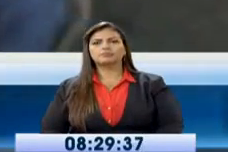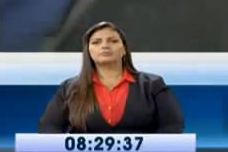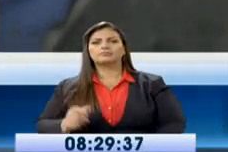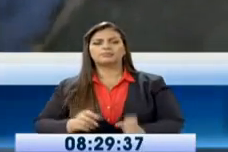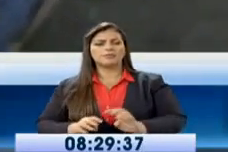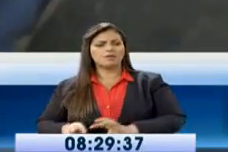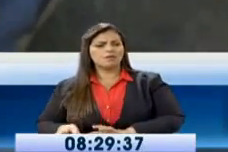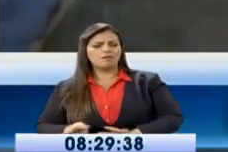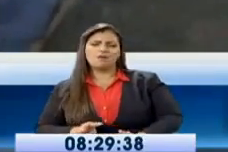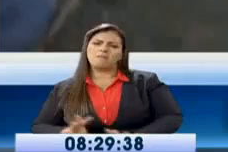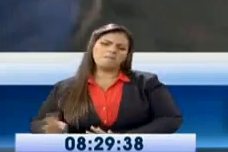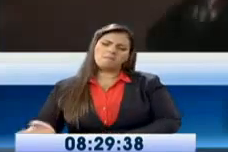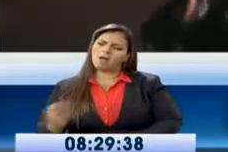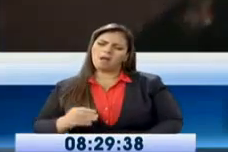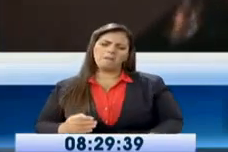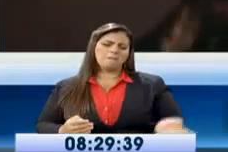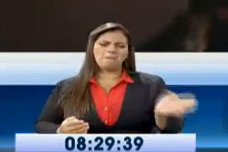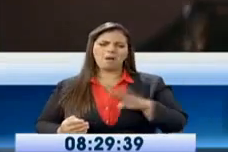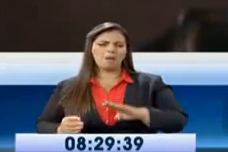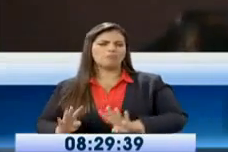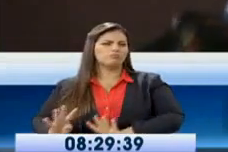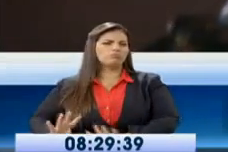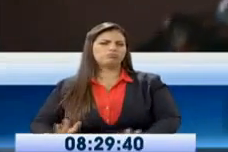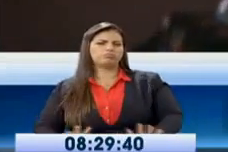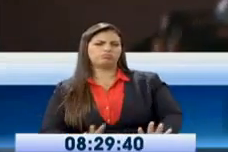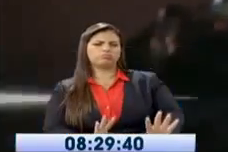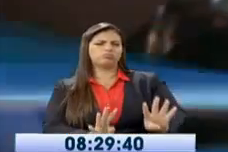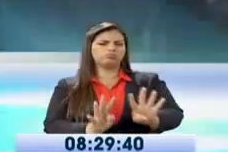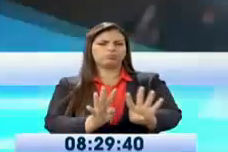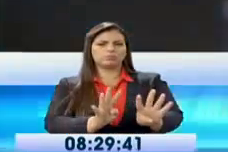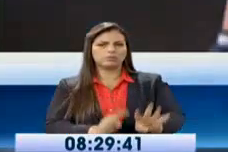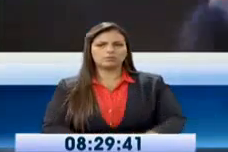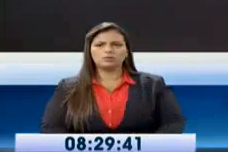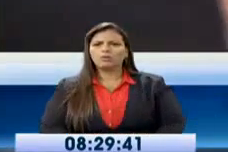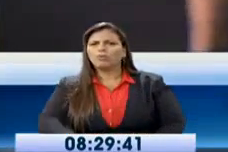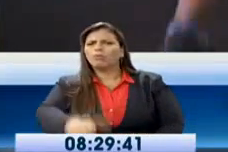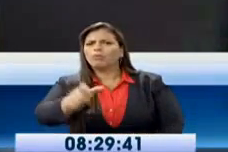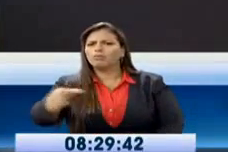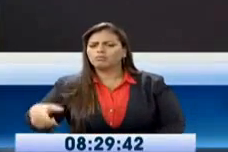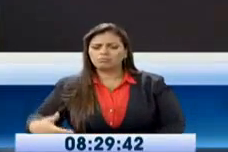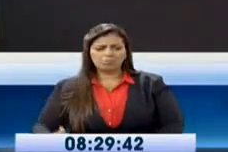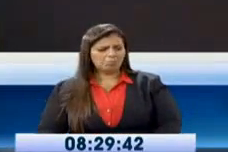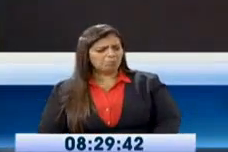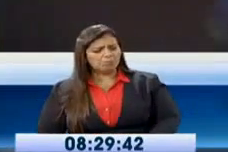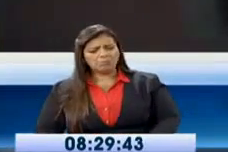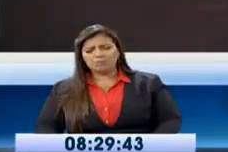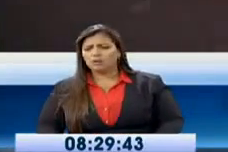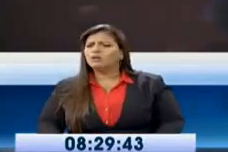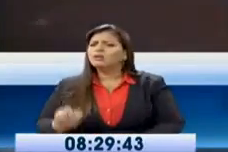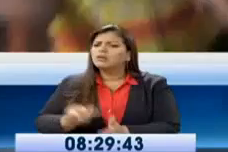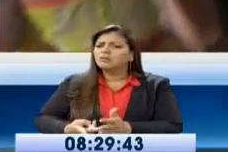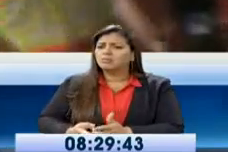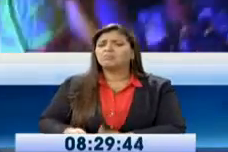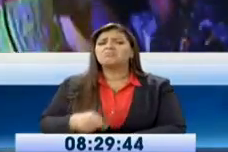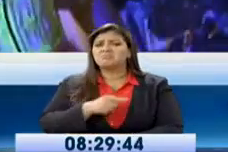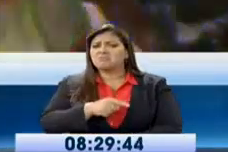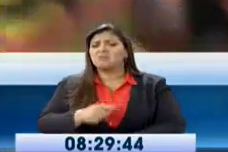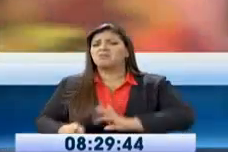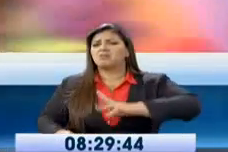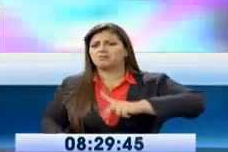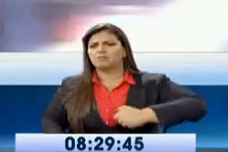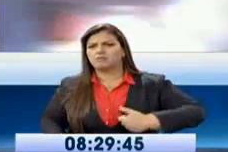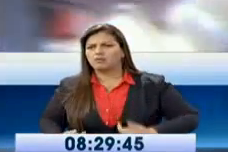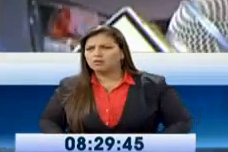percataron que otros transeúntes también fueron víctimas de robo por parte de los mismos sospechosos. Inmediatamente el